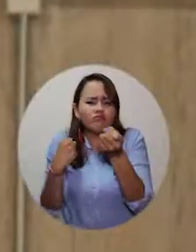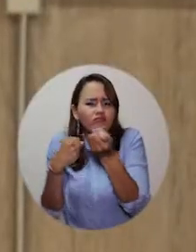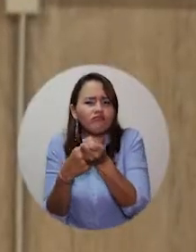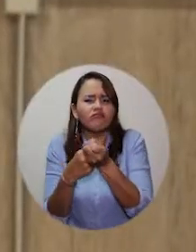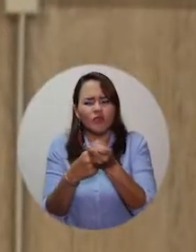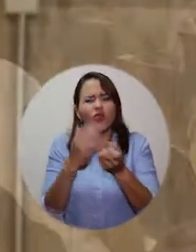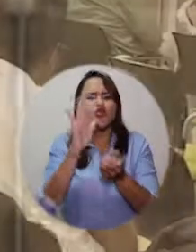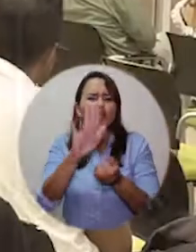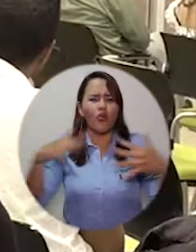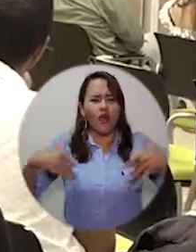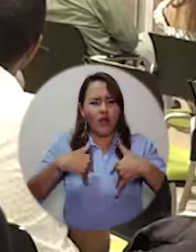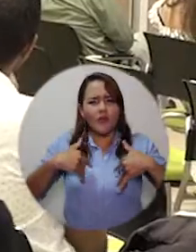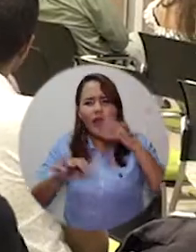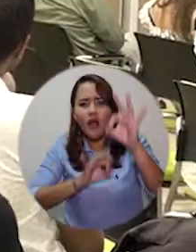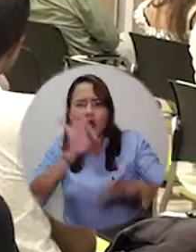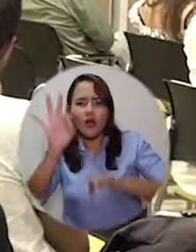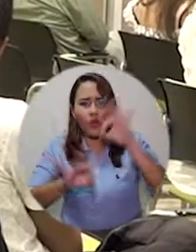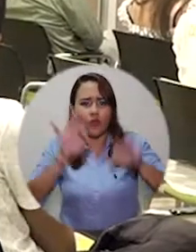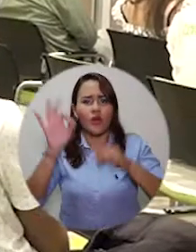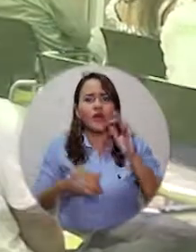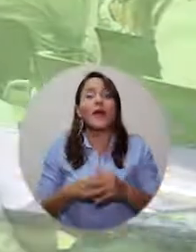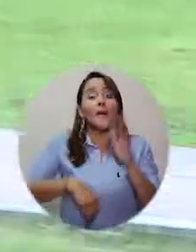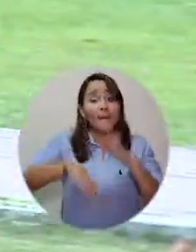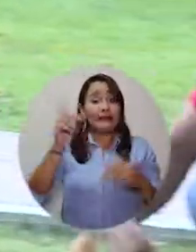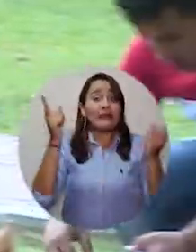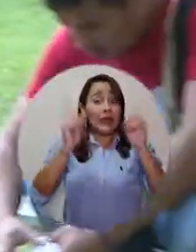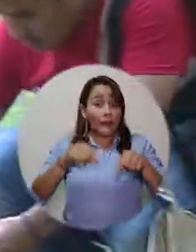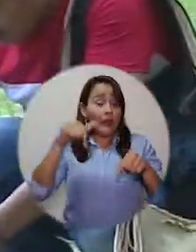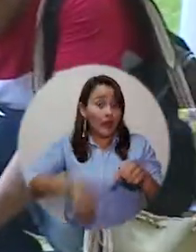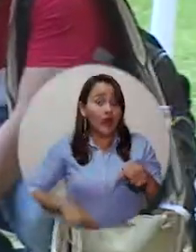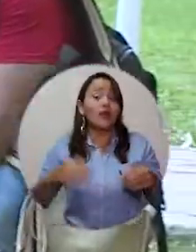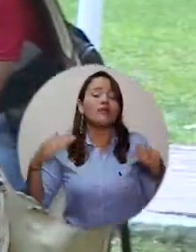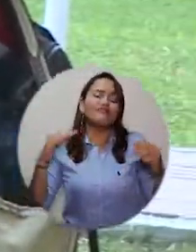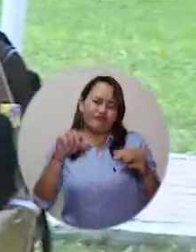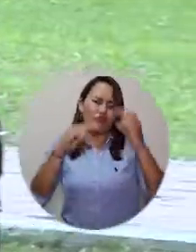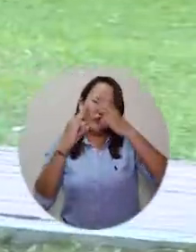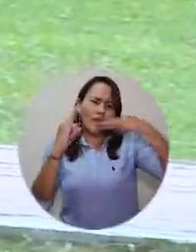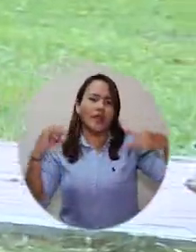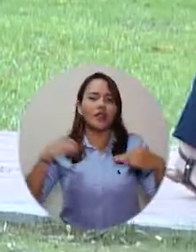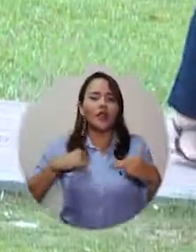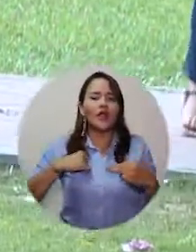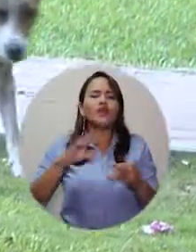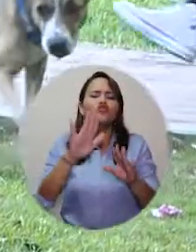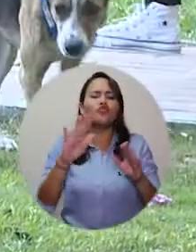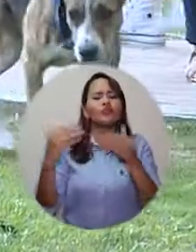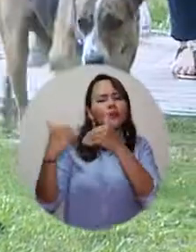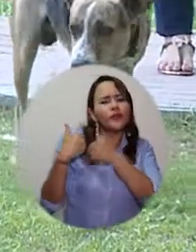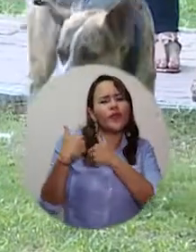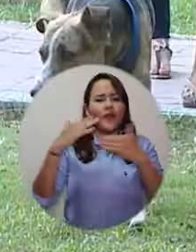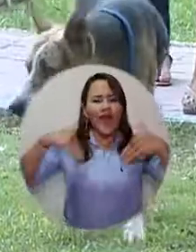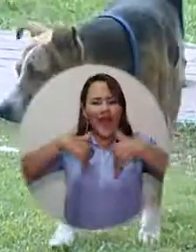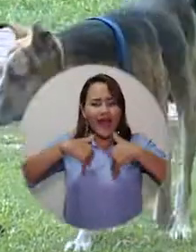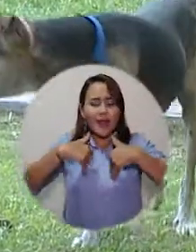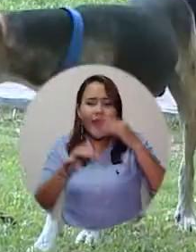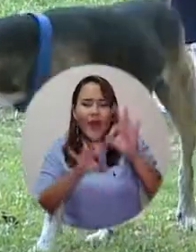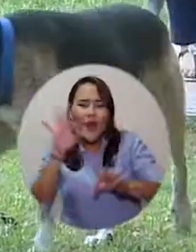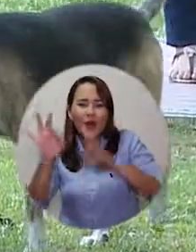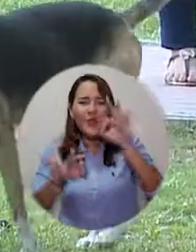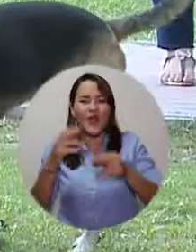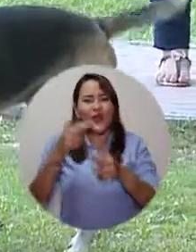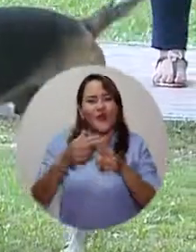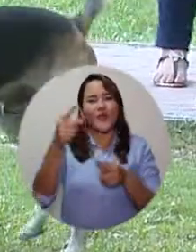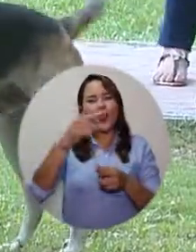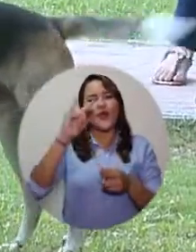la protección y bienestar animal a través de la iniciativa Guardianes Caninos, la cual nació hace 6 años de un grupo de estudiantes voluntarios de